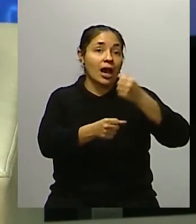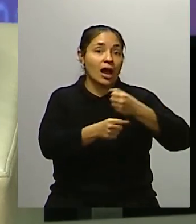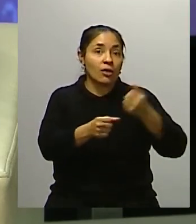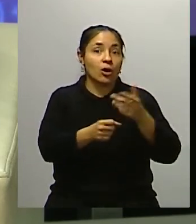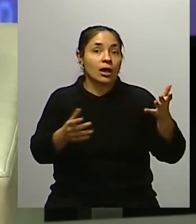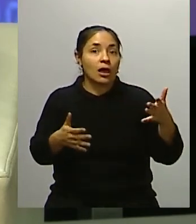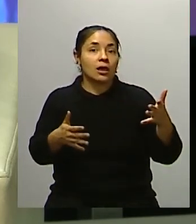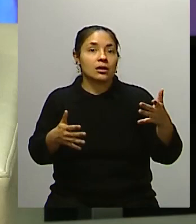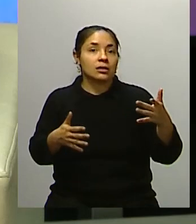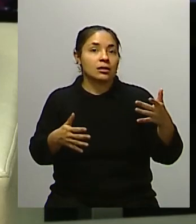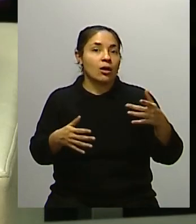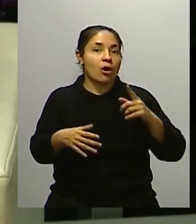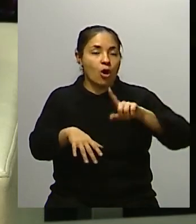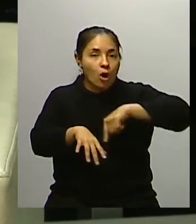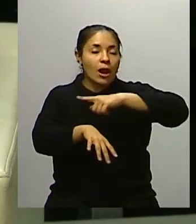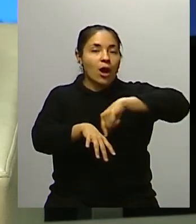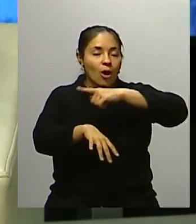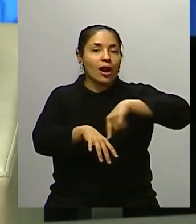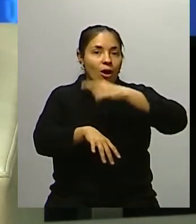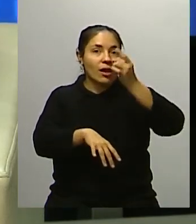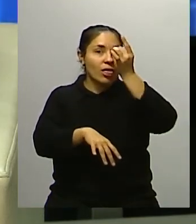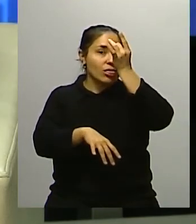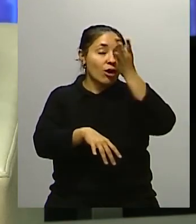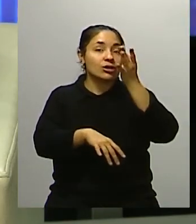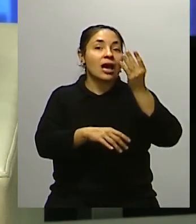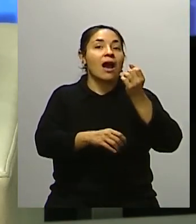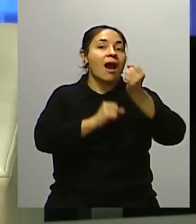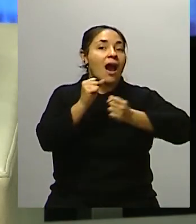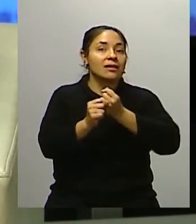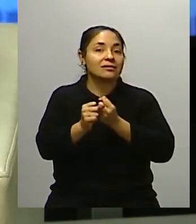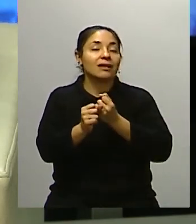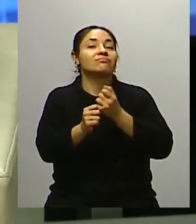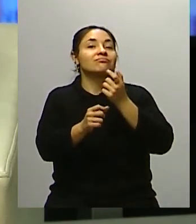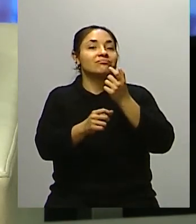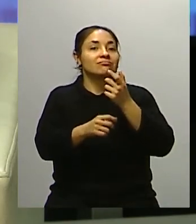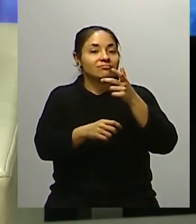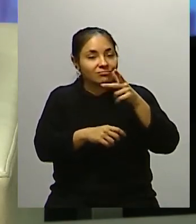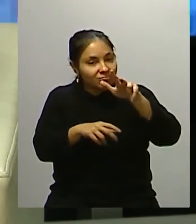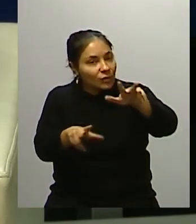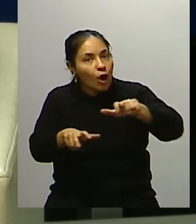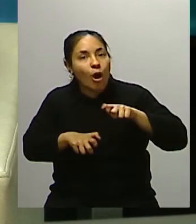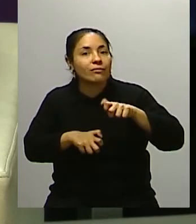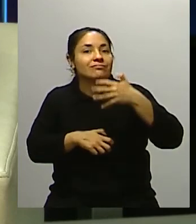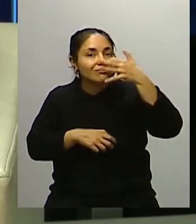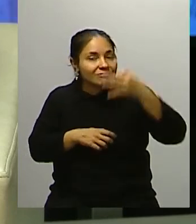hacer jornadas extensas de más de 12 horas para poder llegar. Entonces, esta falsa ilusión que tienen ellos de ser